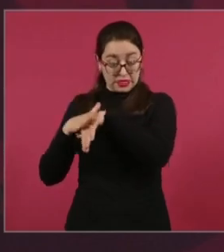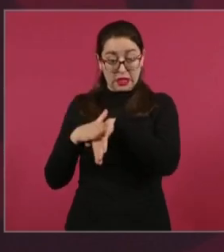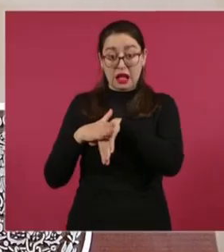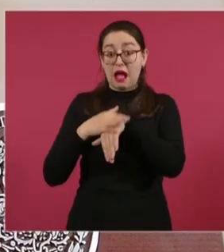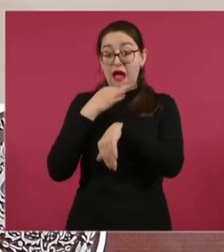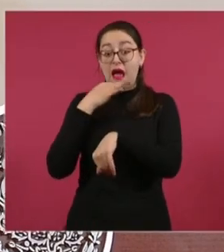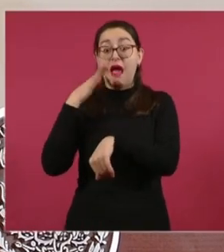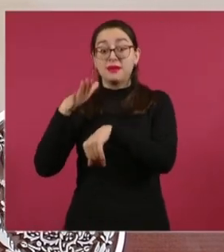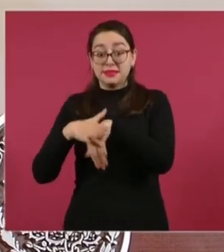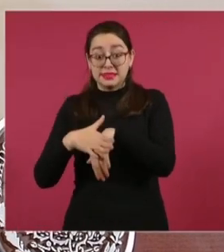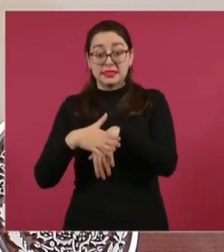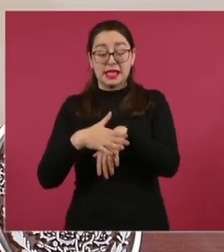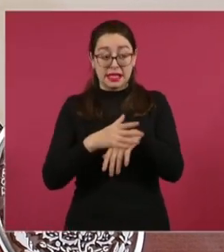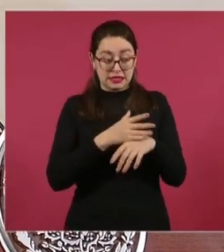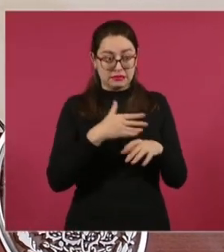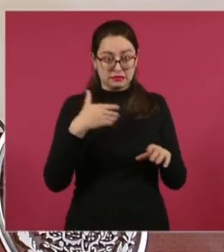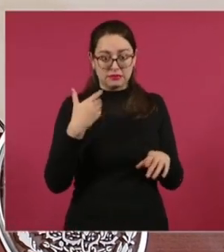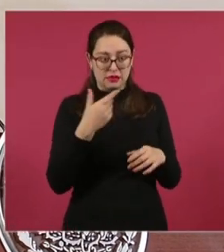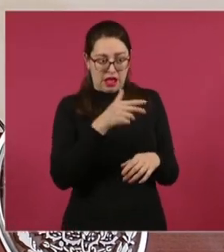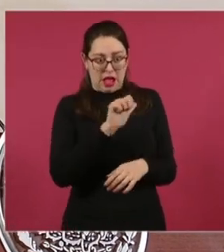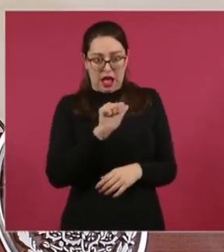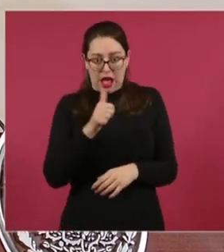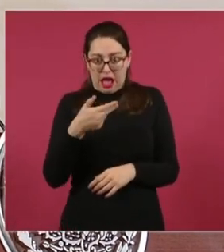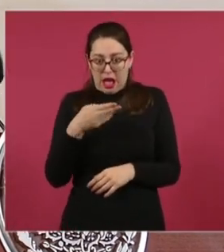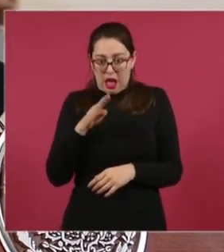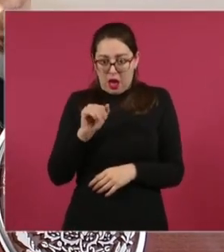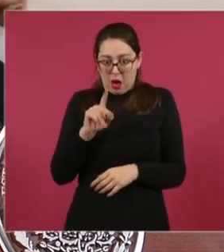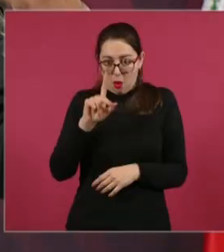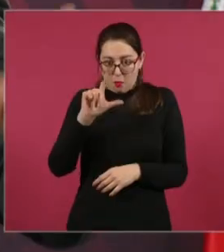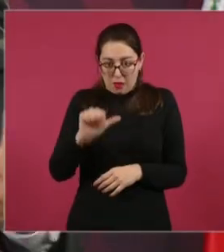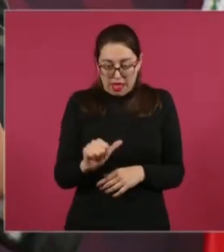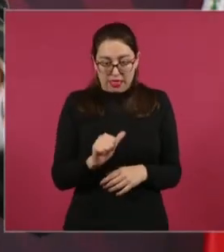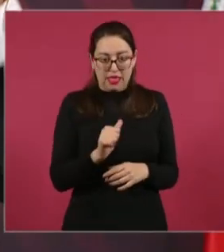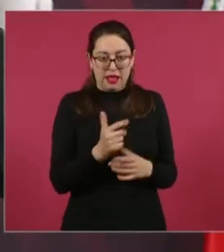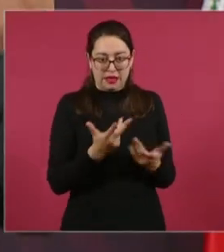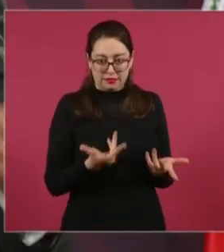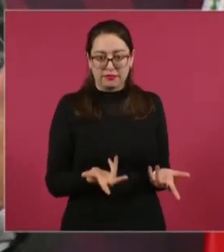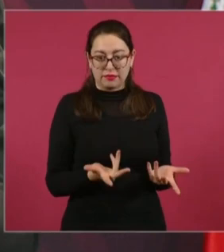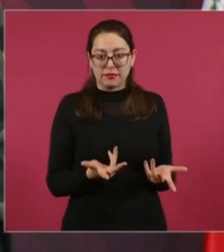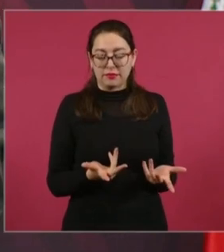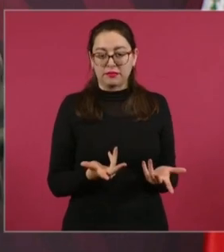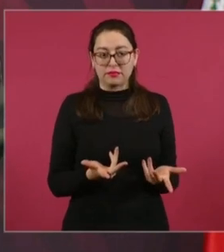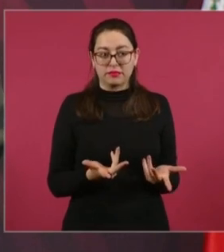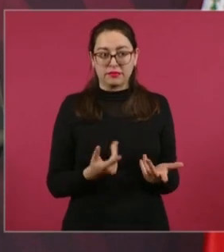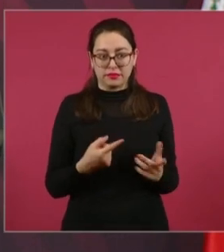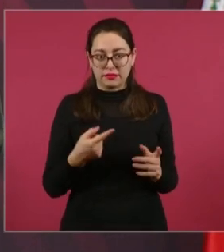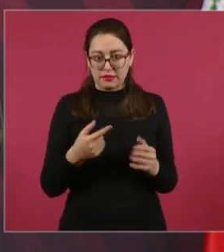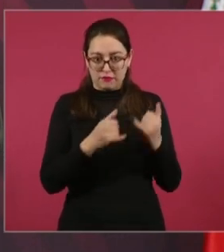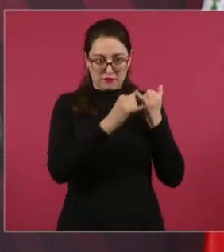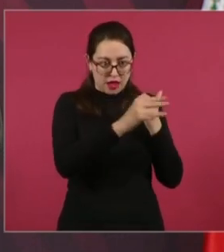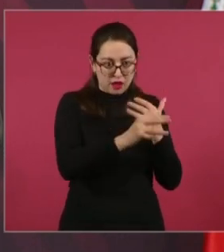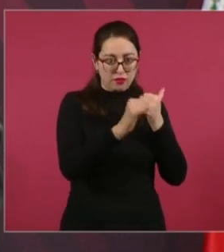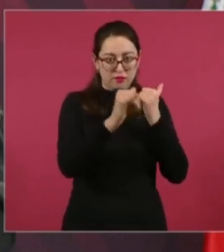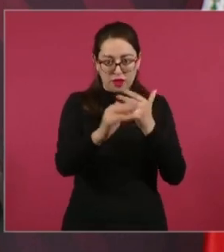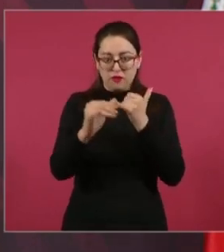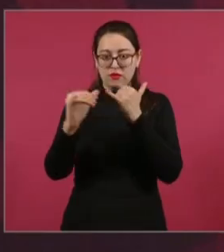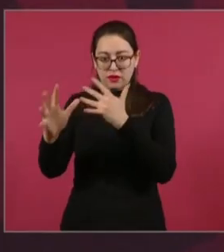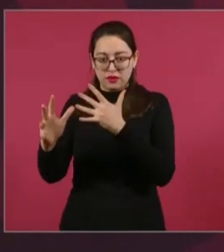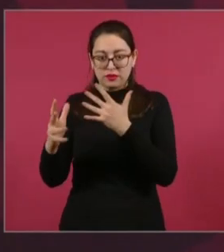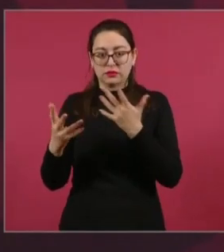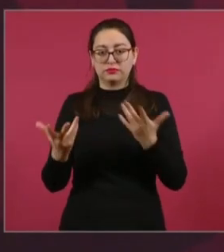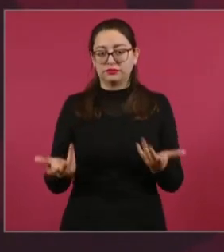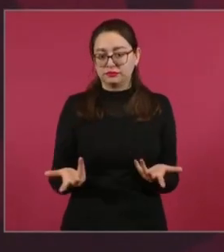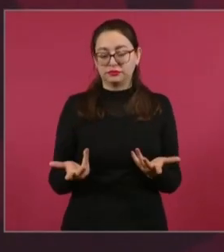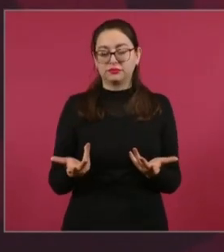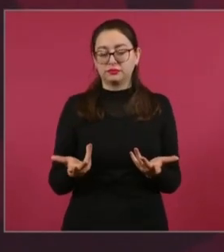que se está haciendo esta investigación. Si hubiese dado a conocer que se estaba haciendo la investigación, de todas maneras el